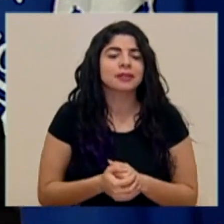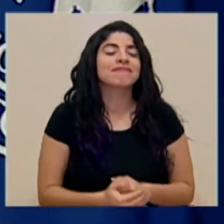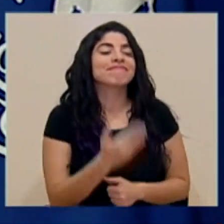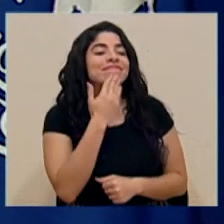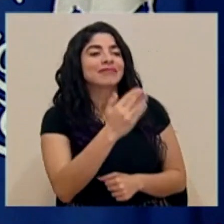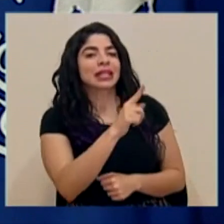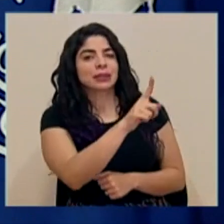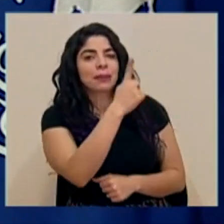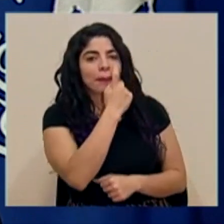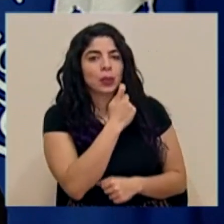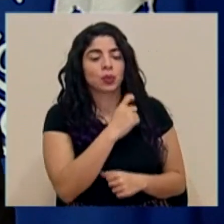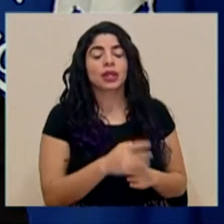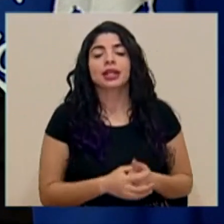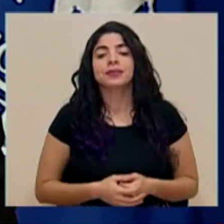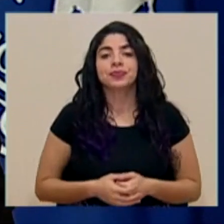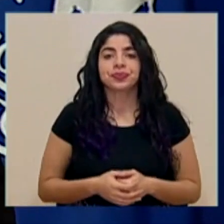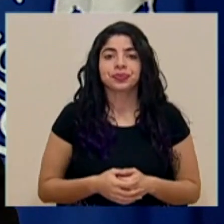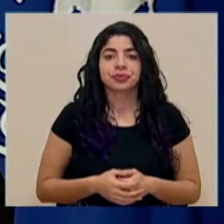Gracias por esa pregunta.